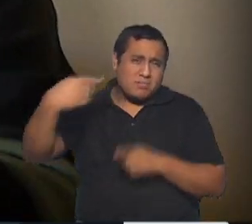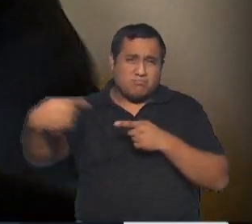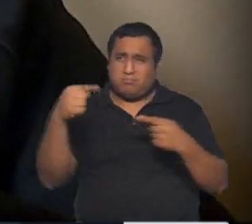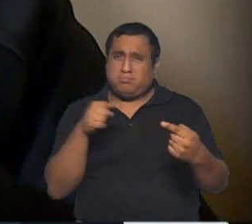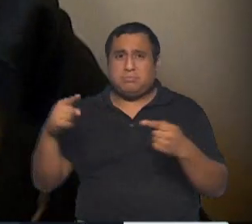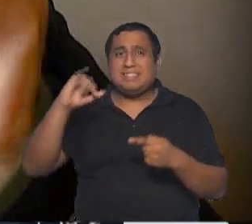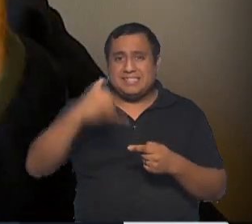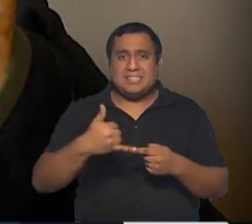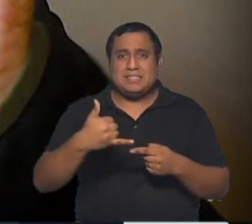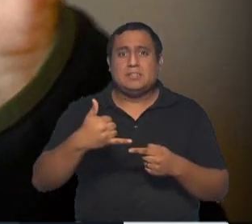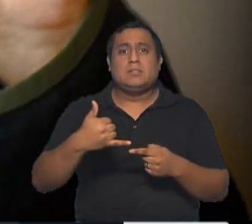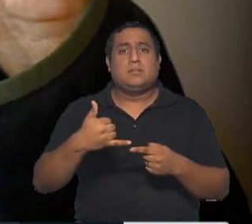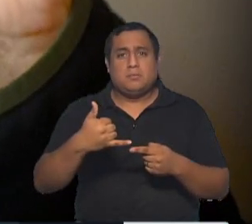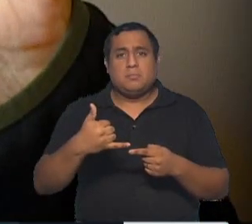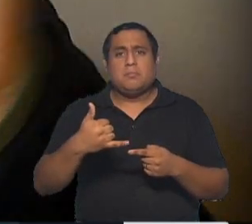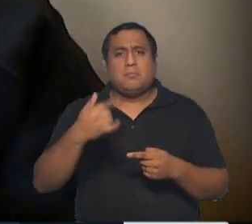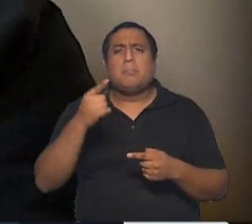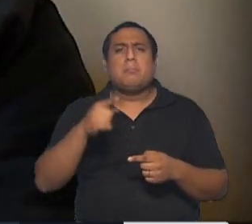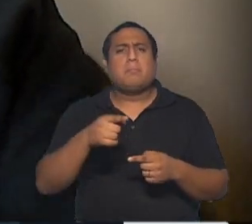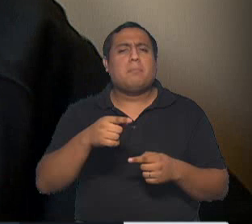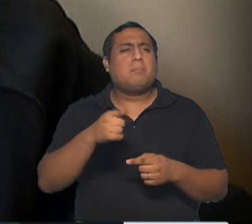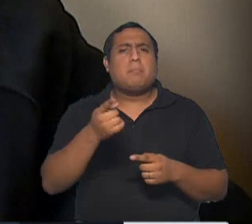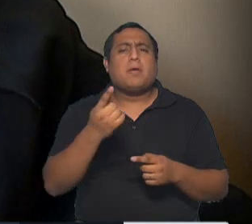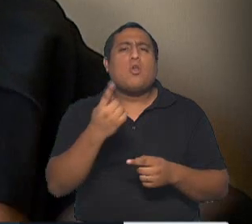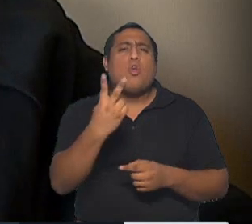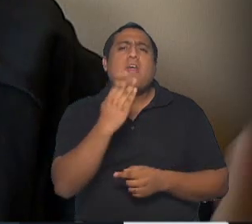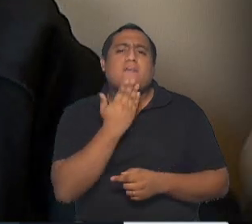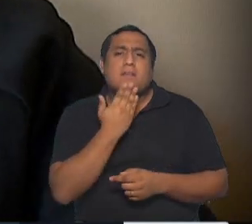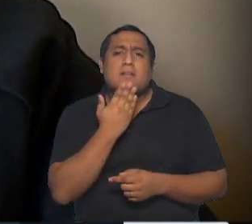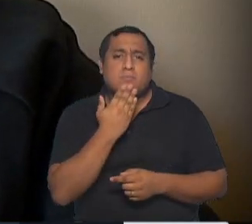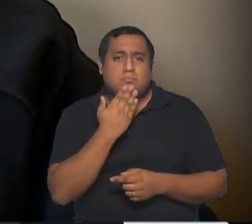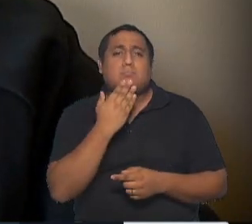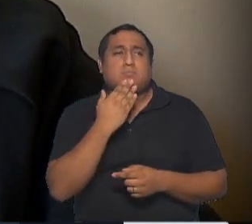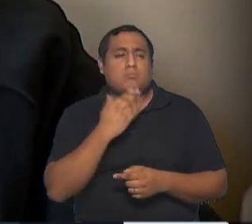la pérdida de vida fue una sola, el 2 de abril.